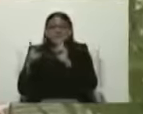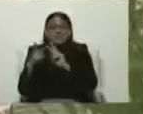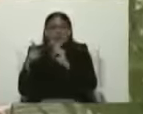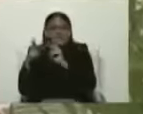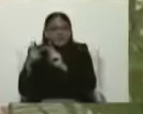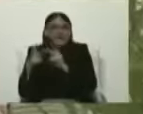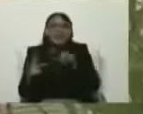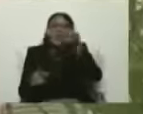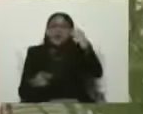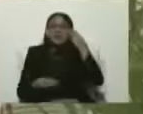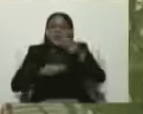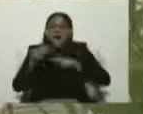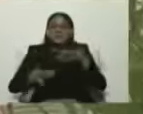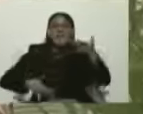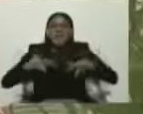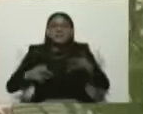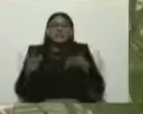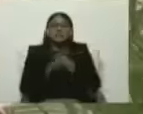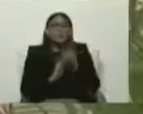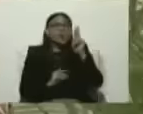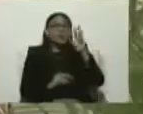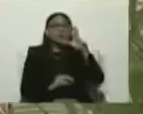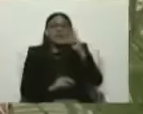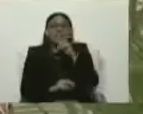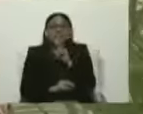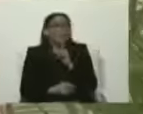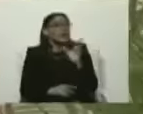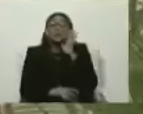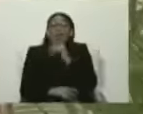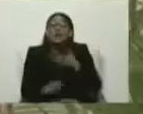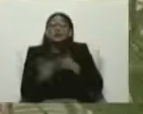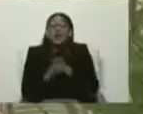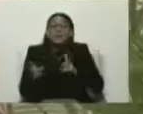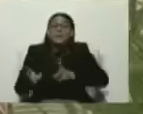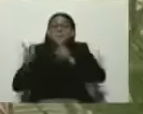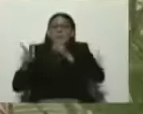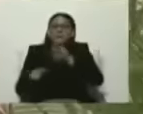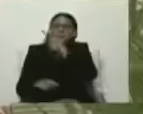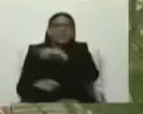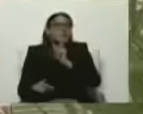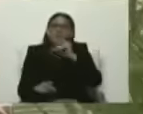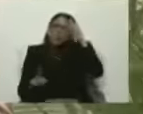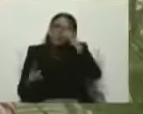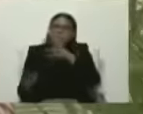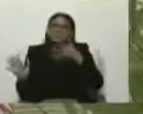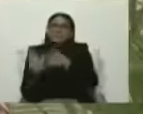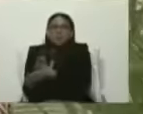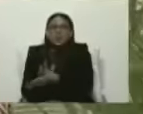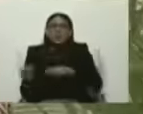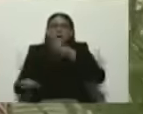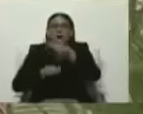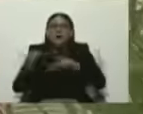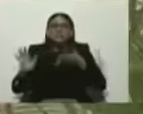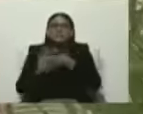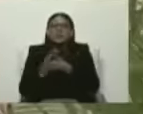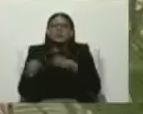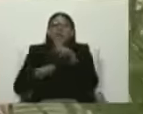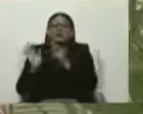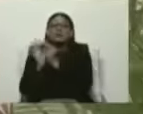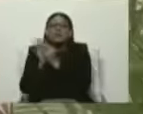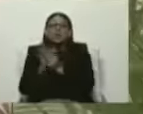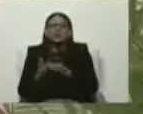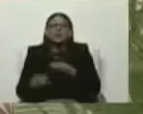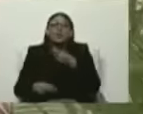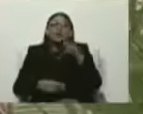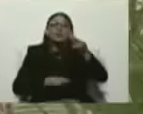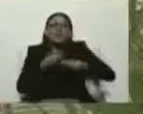UCB la cual no contaba con un permiso y respetando de esta manera la normativa y la autonomía para imponer una voluntad. ¿Cuál